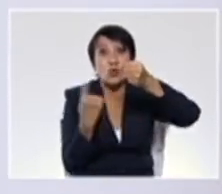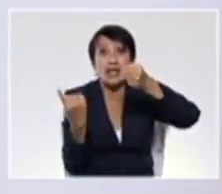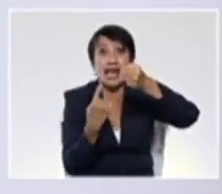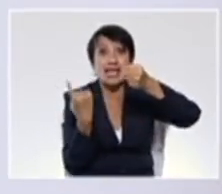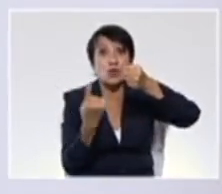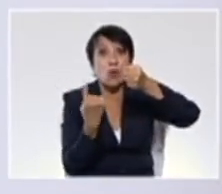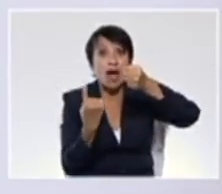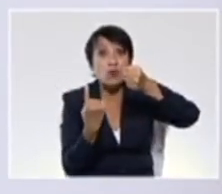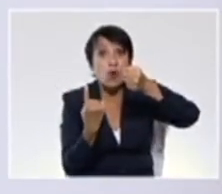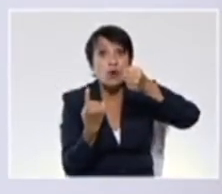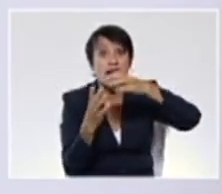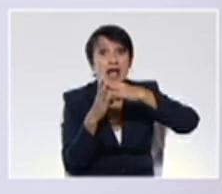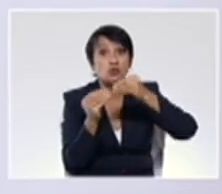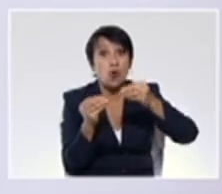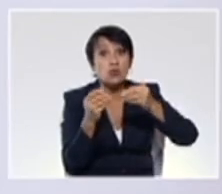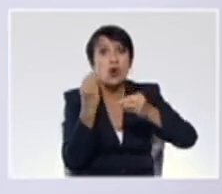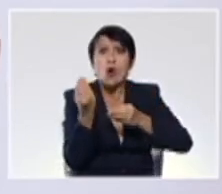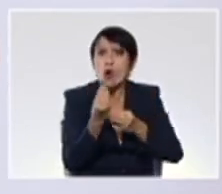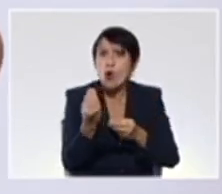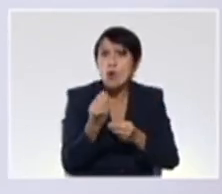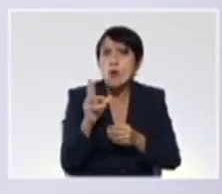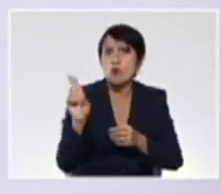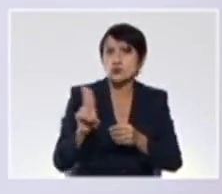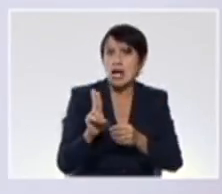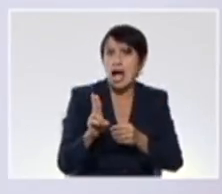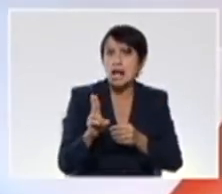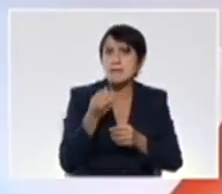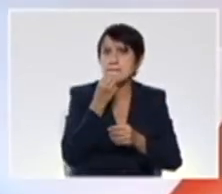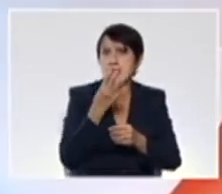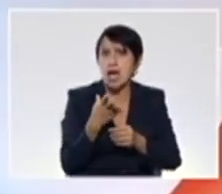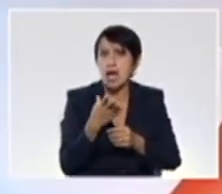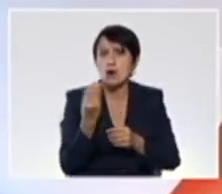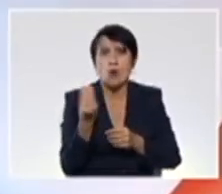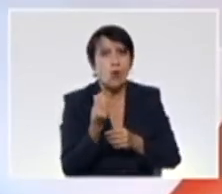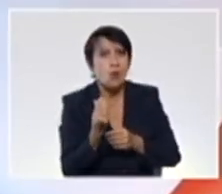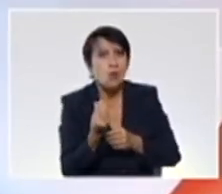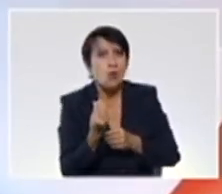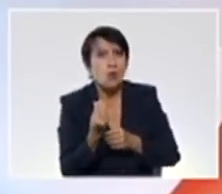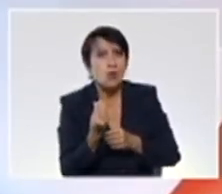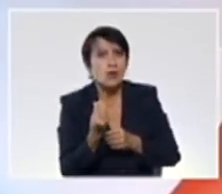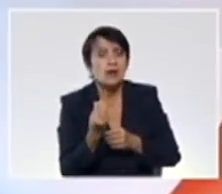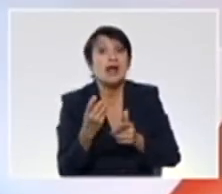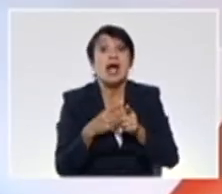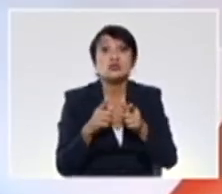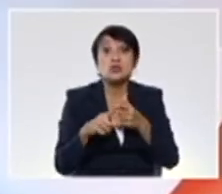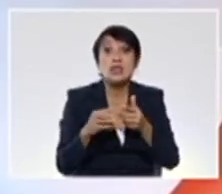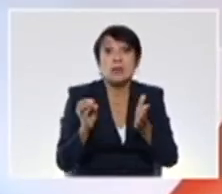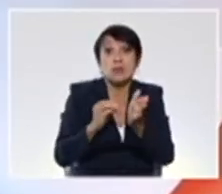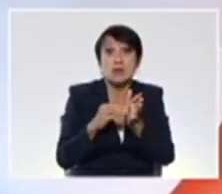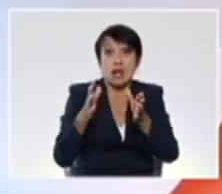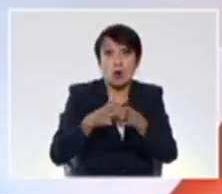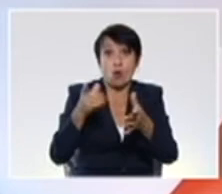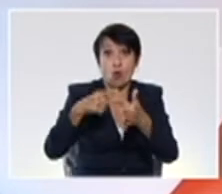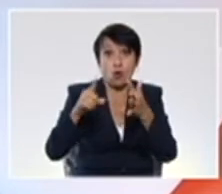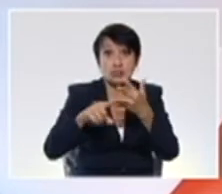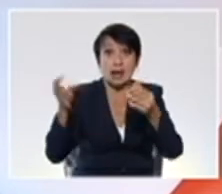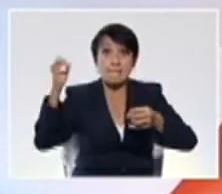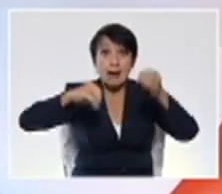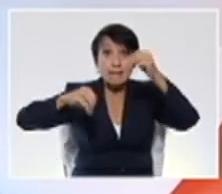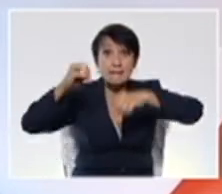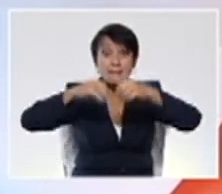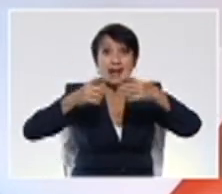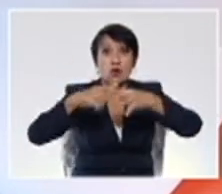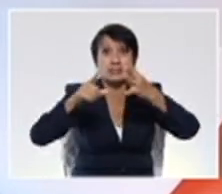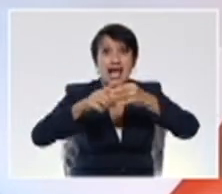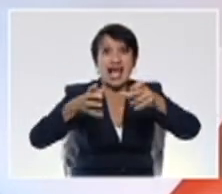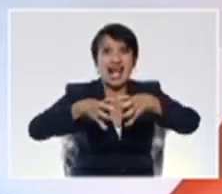va a permitir determinar cómo la voy a utilizar correctamente. Porque a veces colocamos trozos muy grandes y la licuadora se pega, ¿verdad que sí?